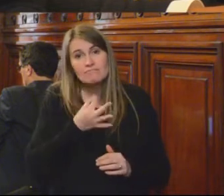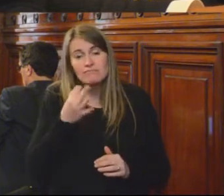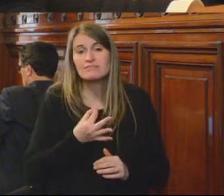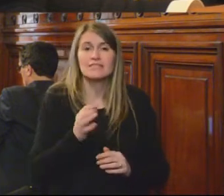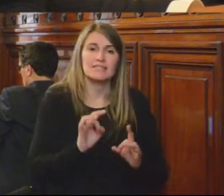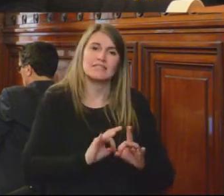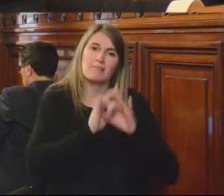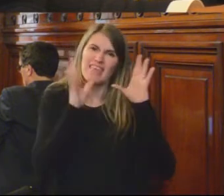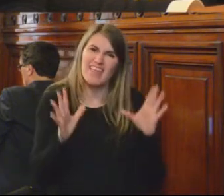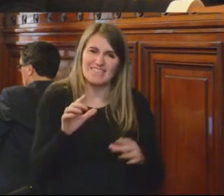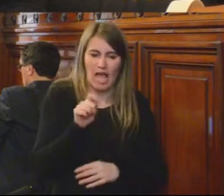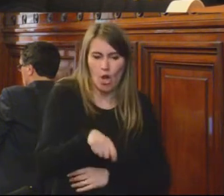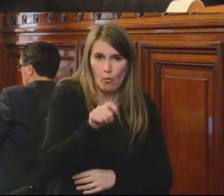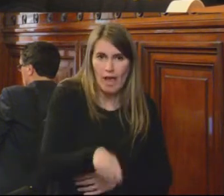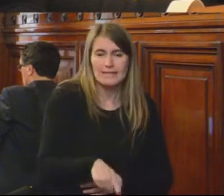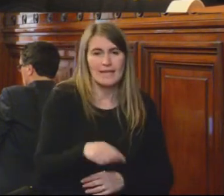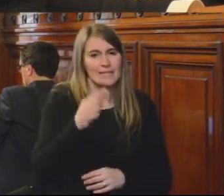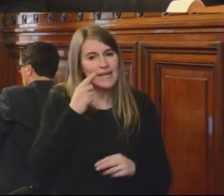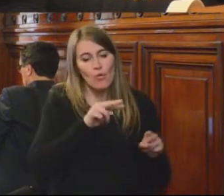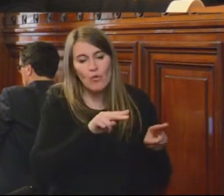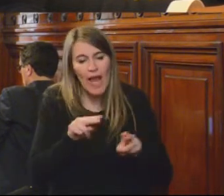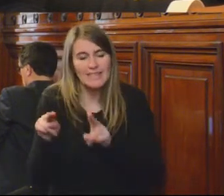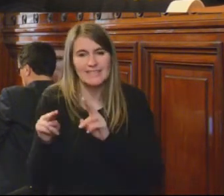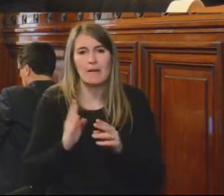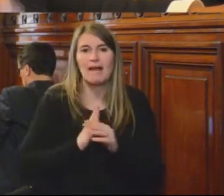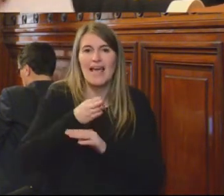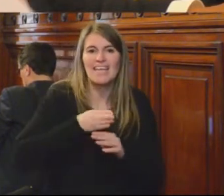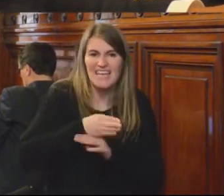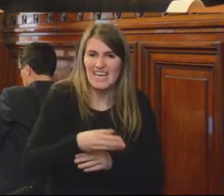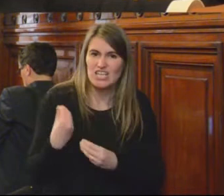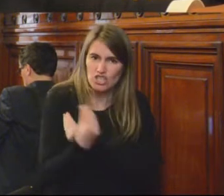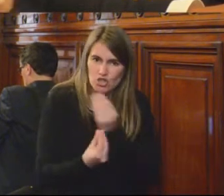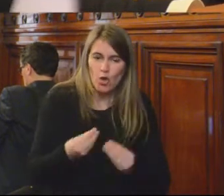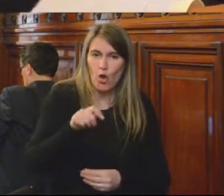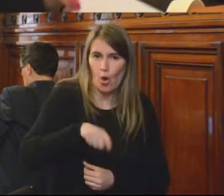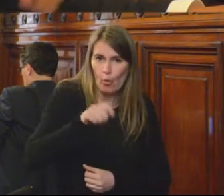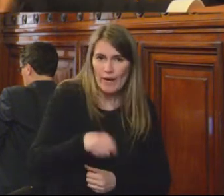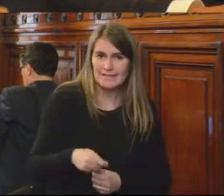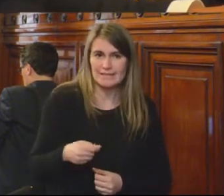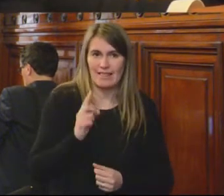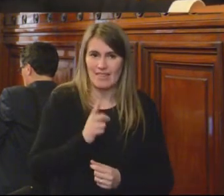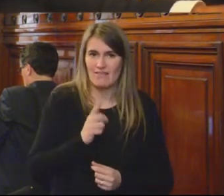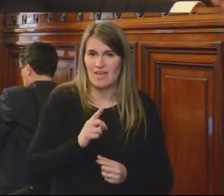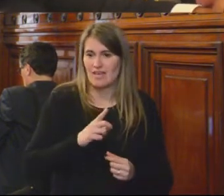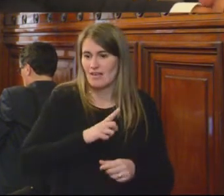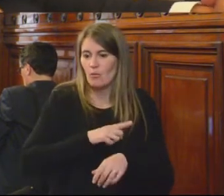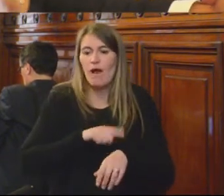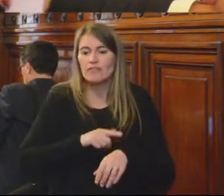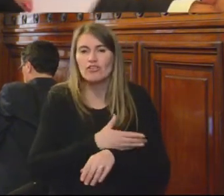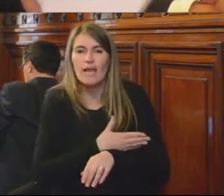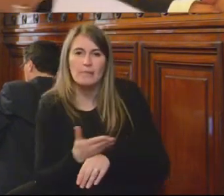independencia de los magistrados y regularizar las condiciones para su ingreso, permanencia y terminación en el ejercicio de sus